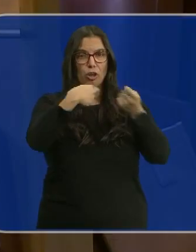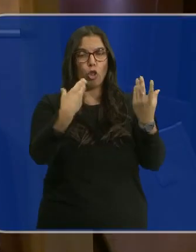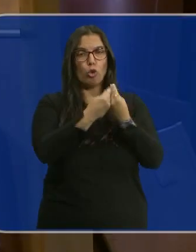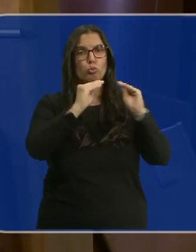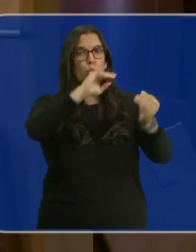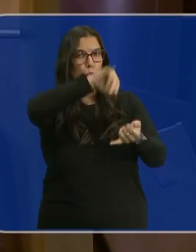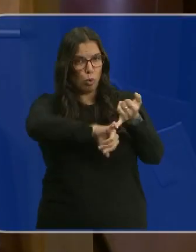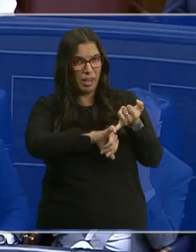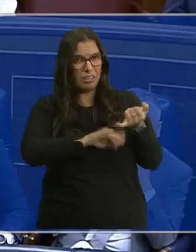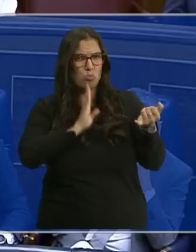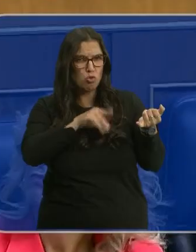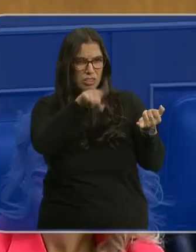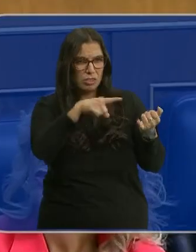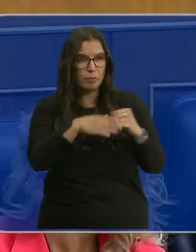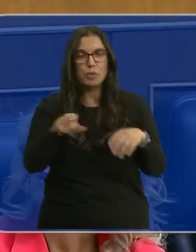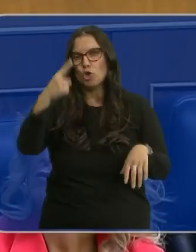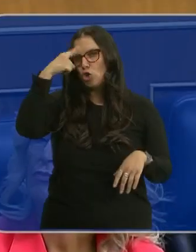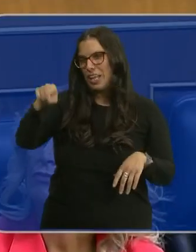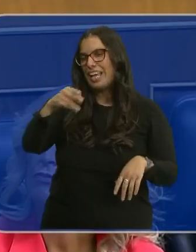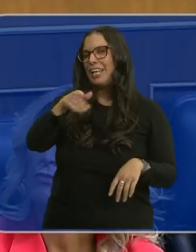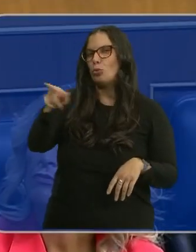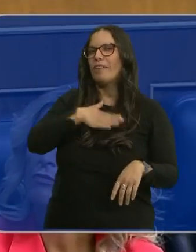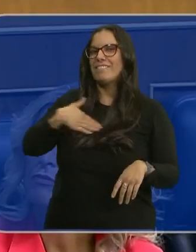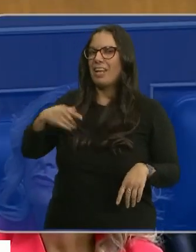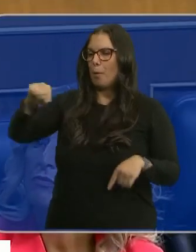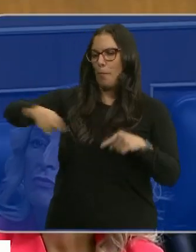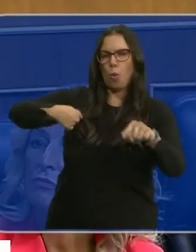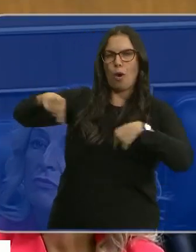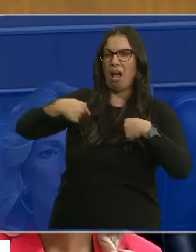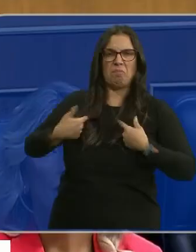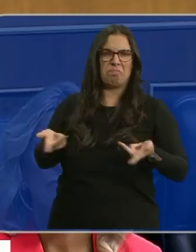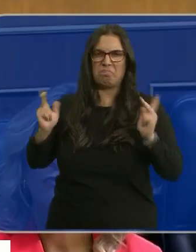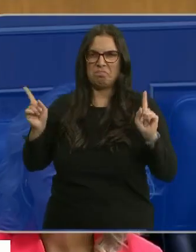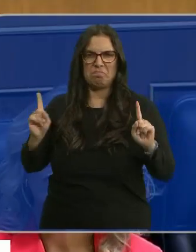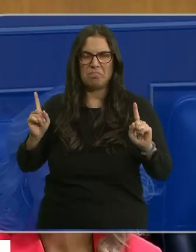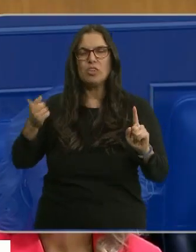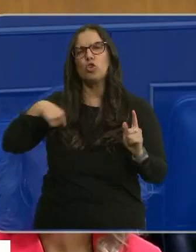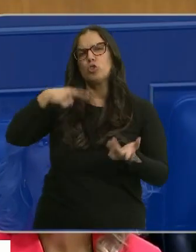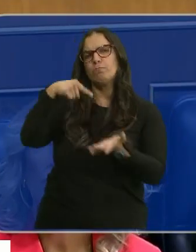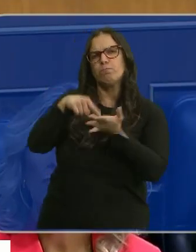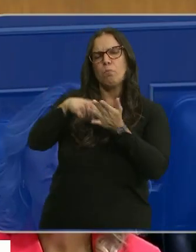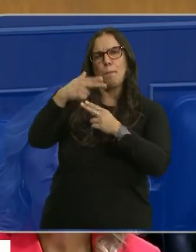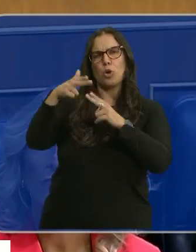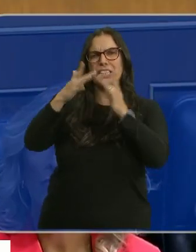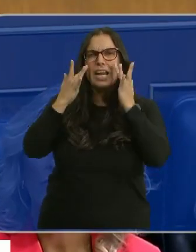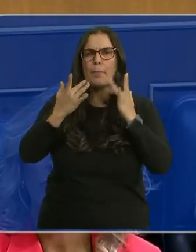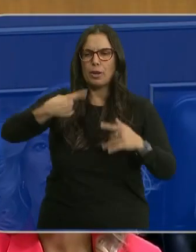la mujer del presidente. Sé lo que pretende, pero no nos va a provocar. Exigimos una política limpia y este es un gobierno